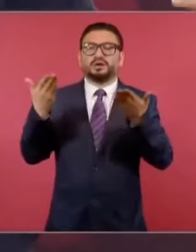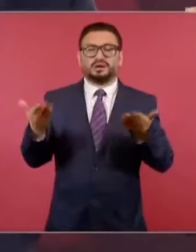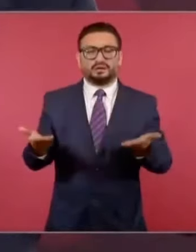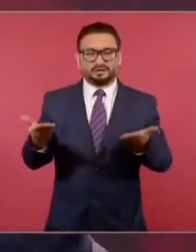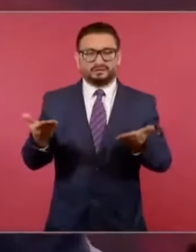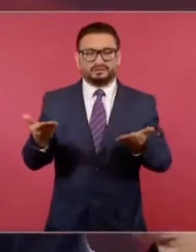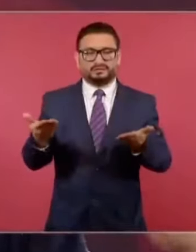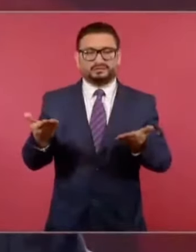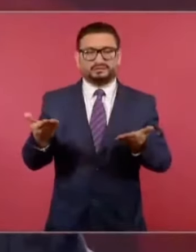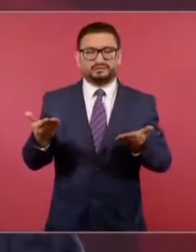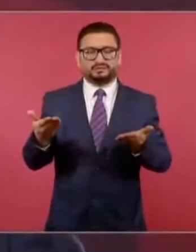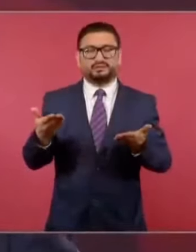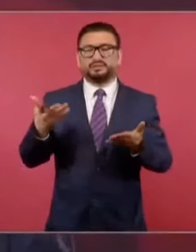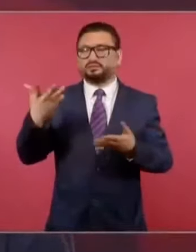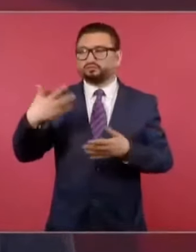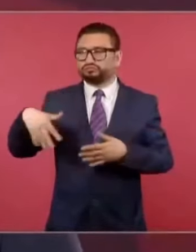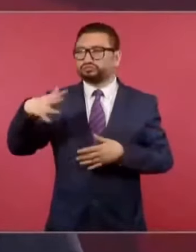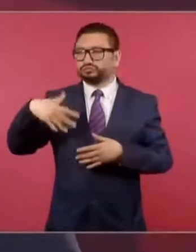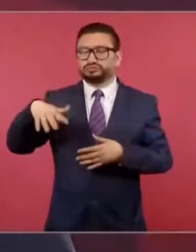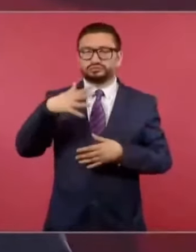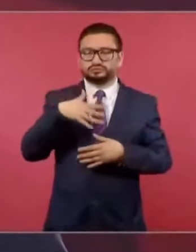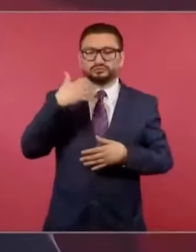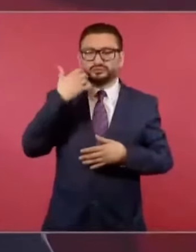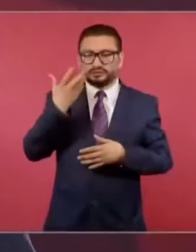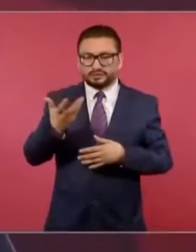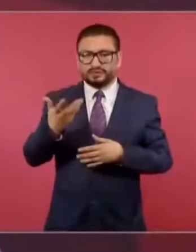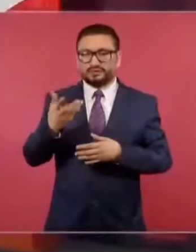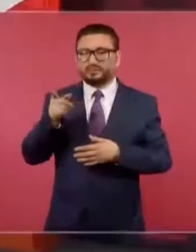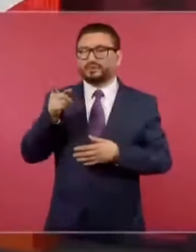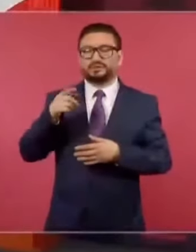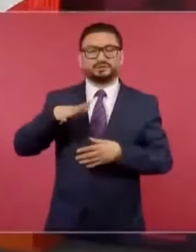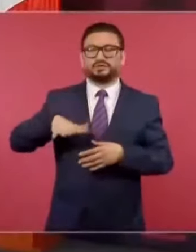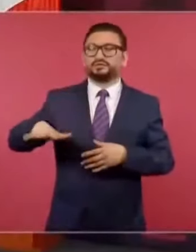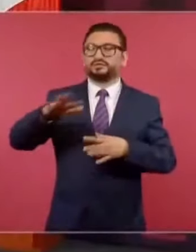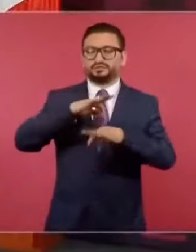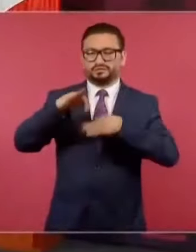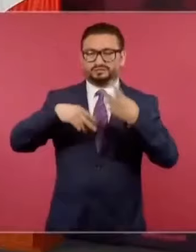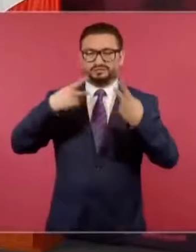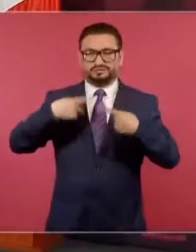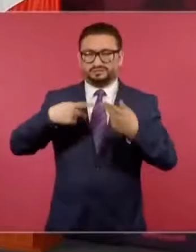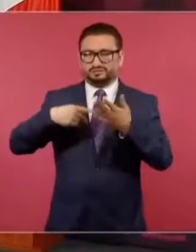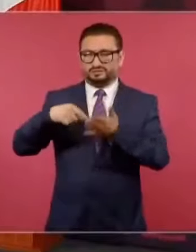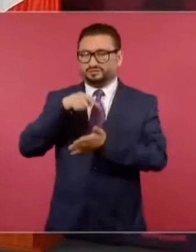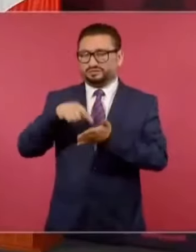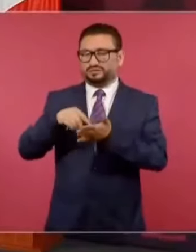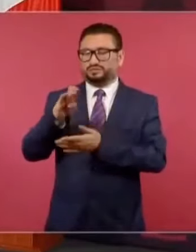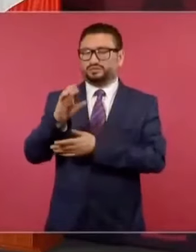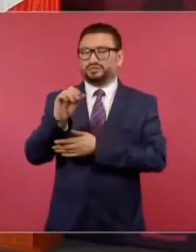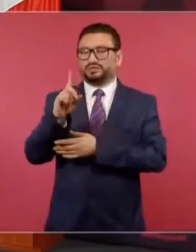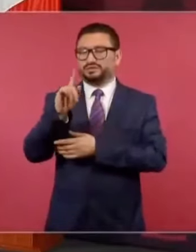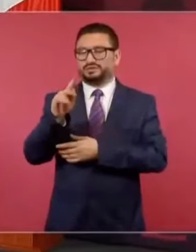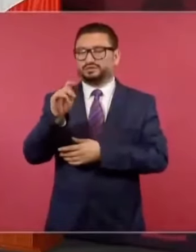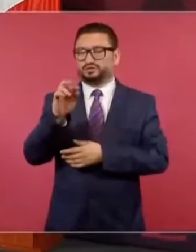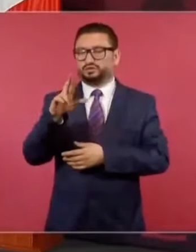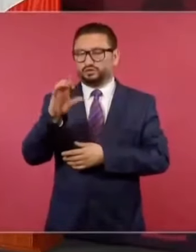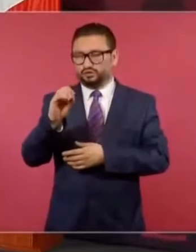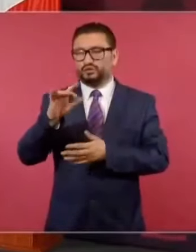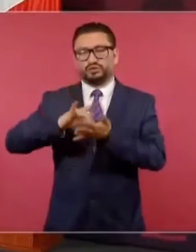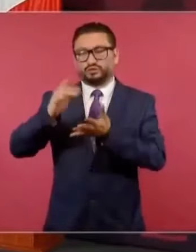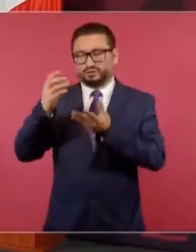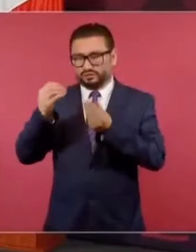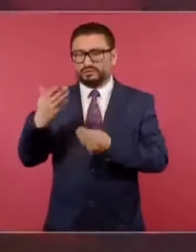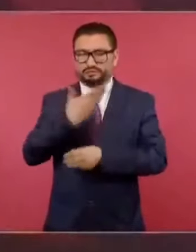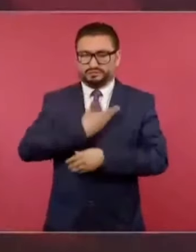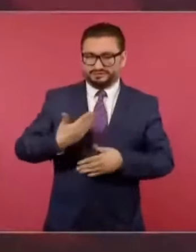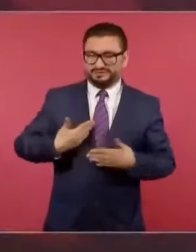lo estamos buscando se portó muy bien la gente de bocas del Toro Muchas gracias al presidente de